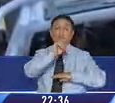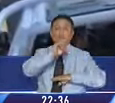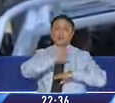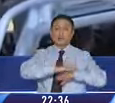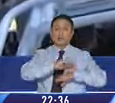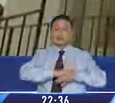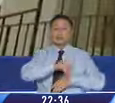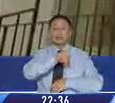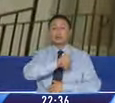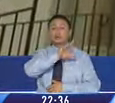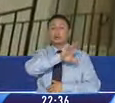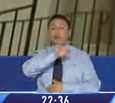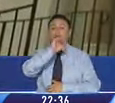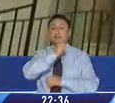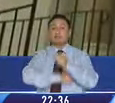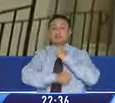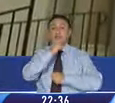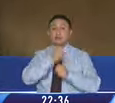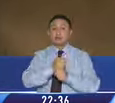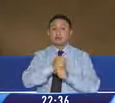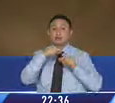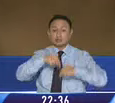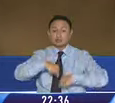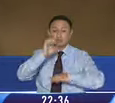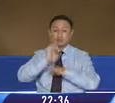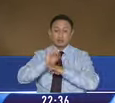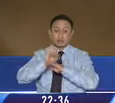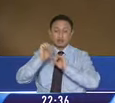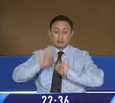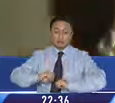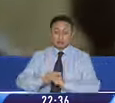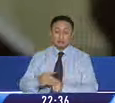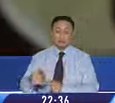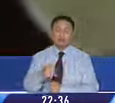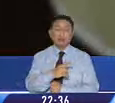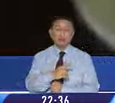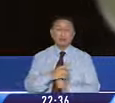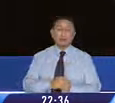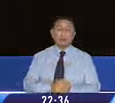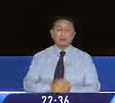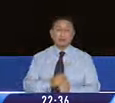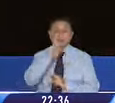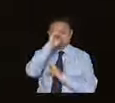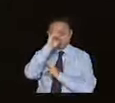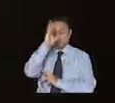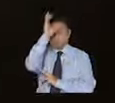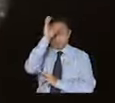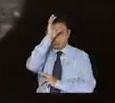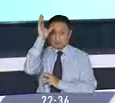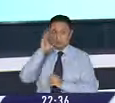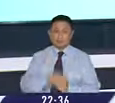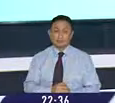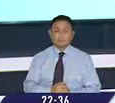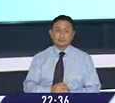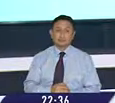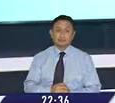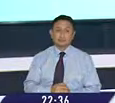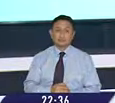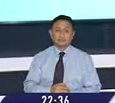de los 150 años de la consagración de Ecuador al Sagrado Corazón de Jesús. Informó Sara Naranjo. En